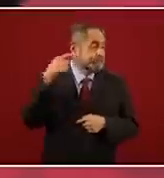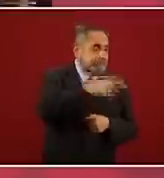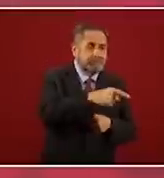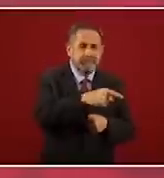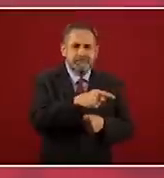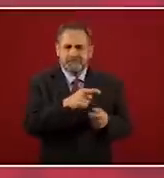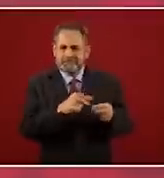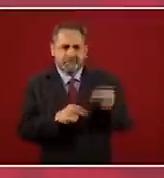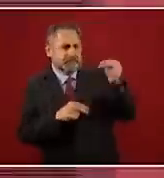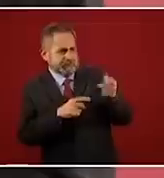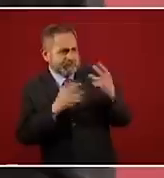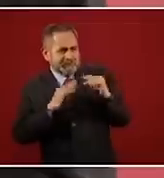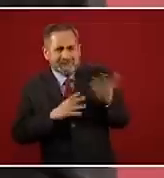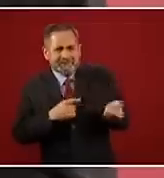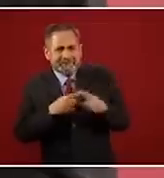allá en el norte?